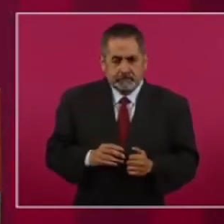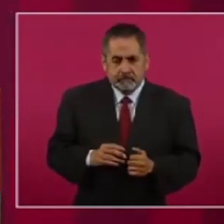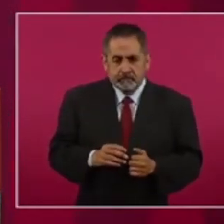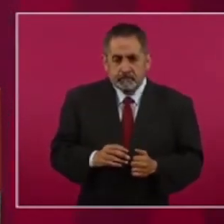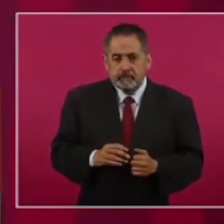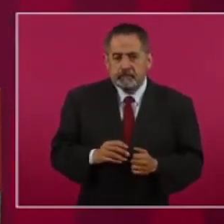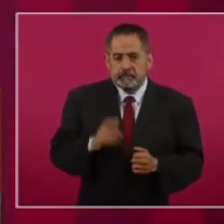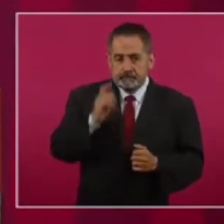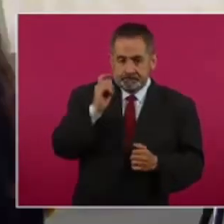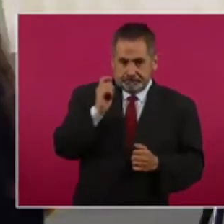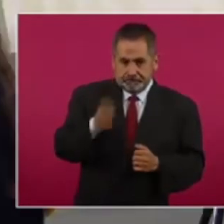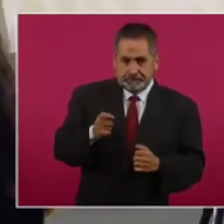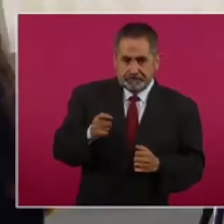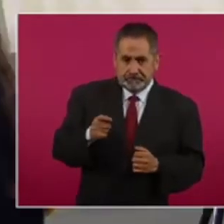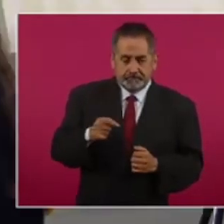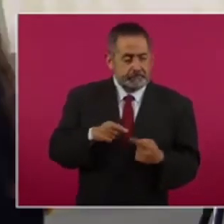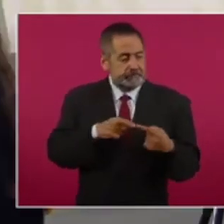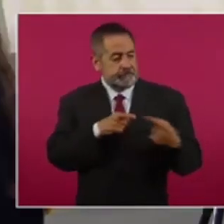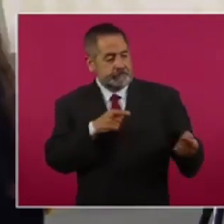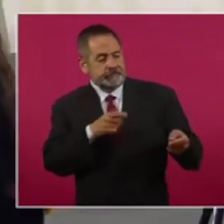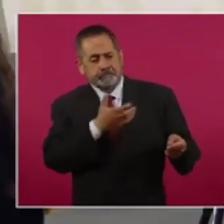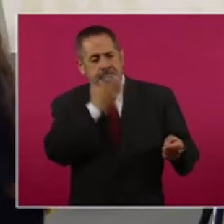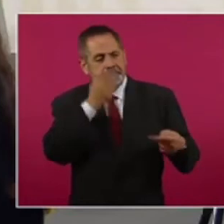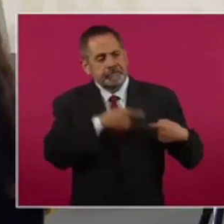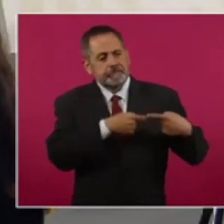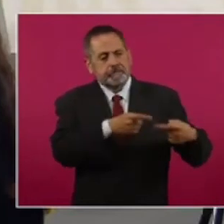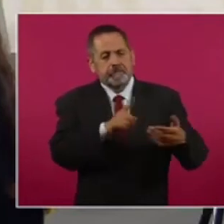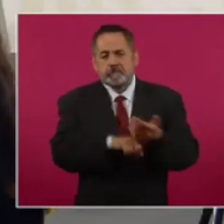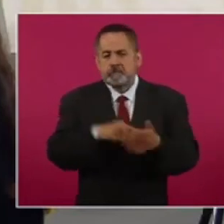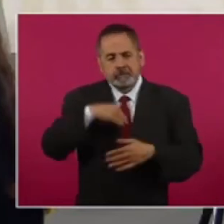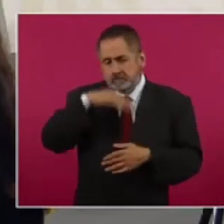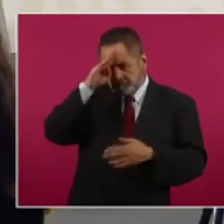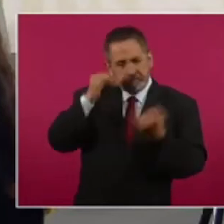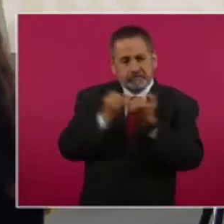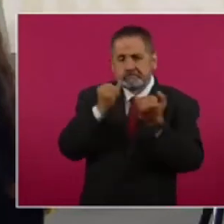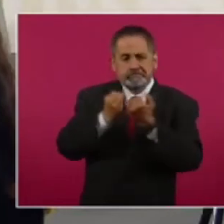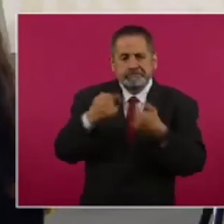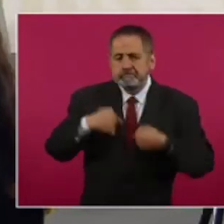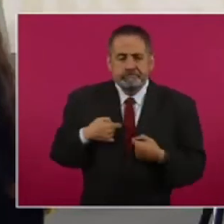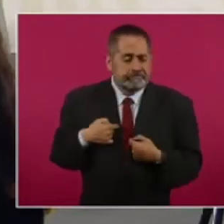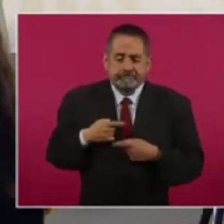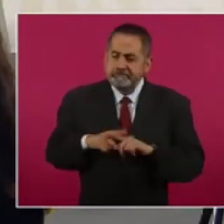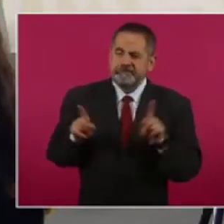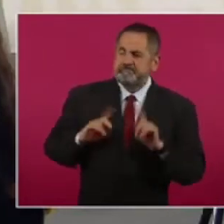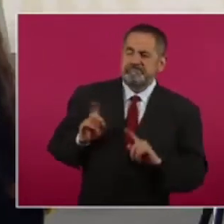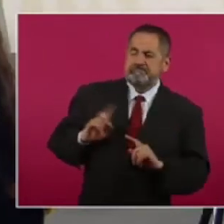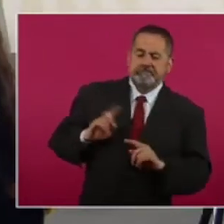el del pensamiento conservador no comparte esto.